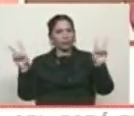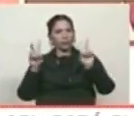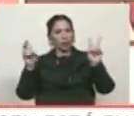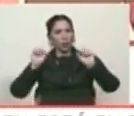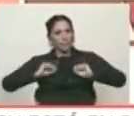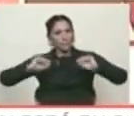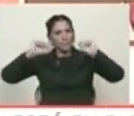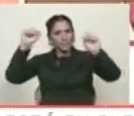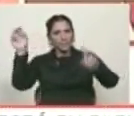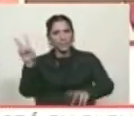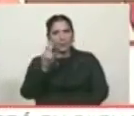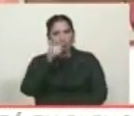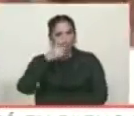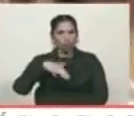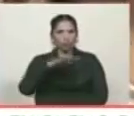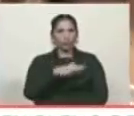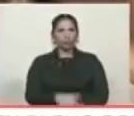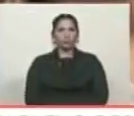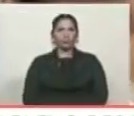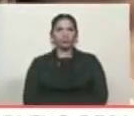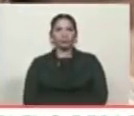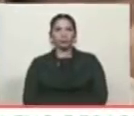venezolano!